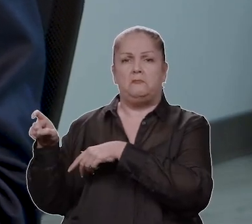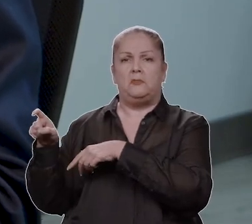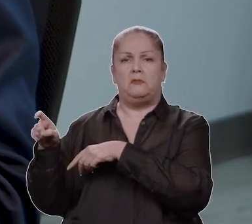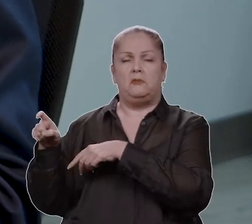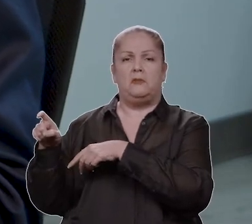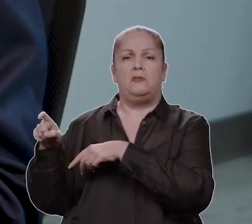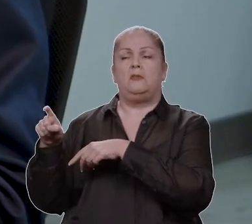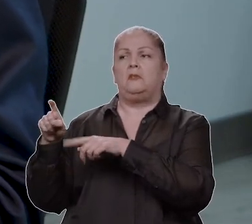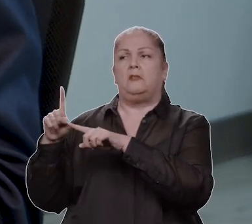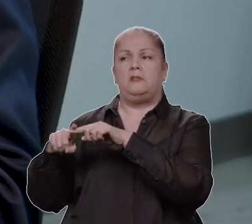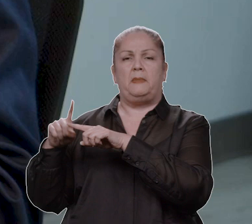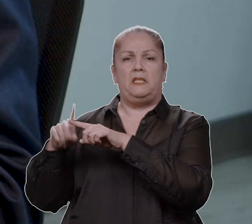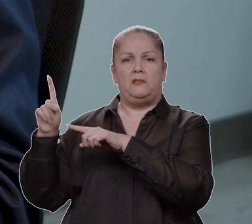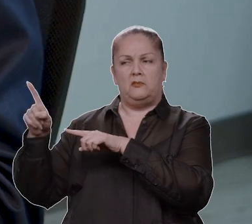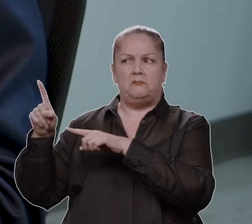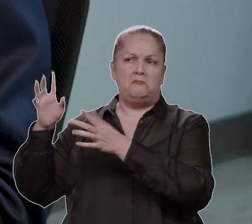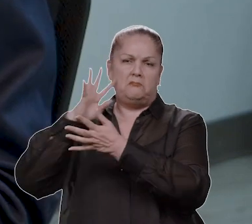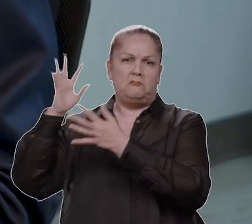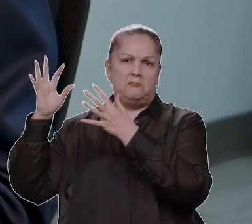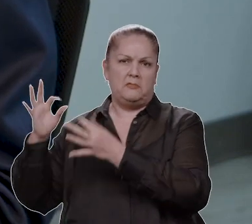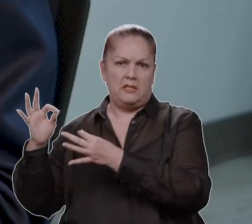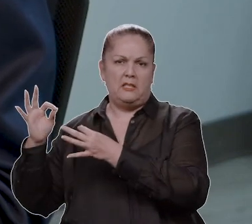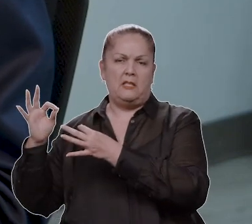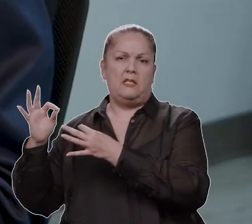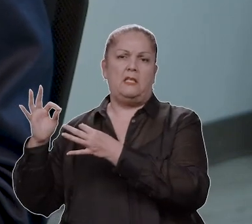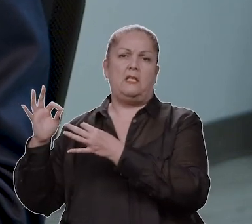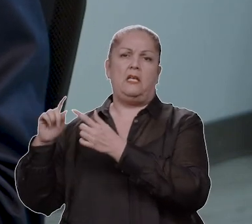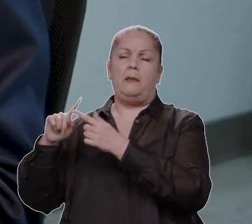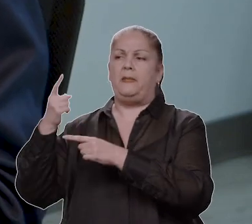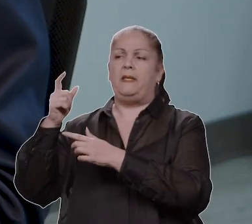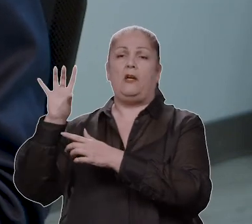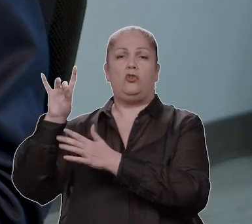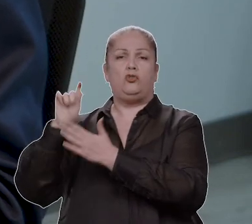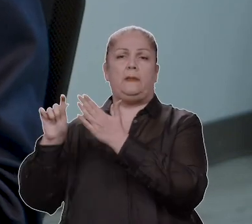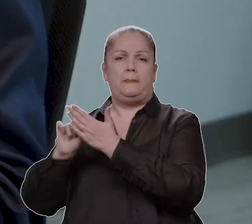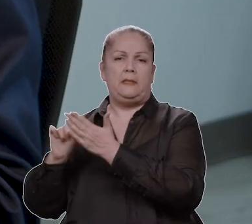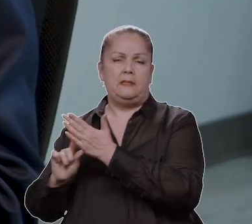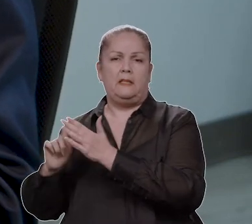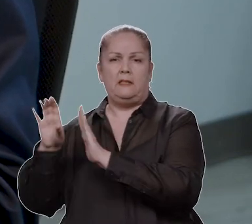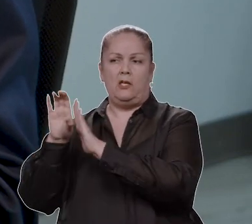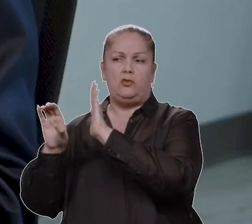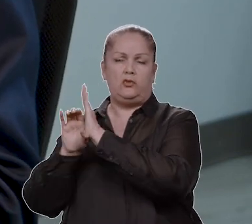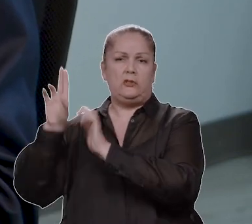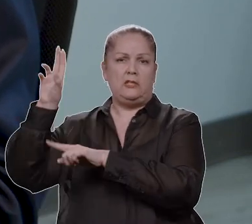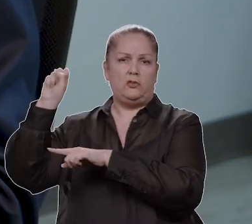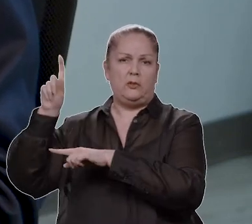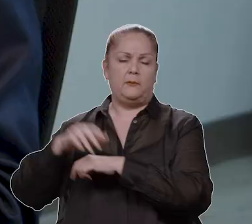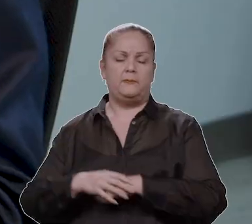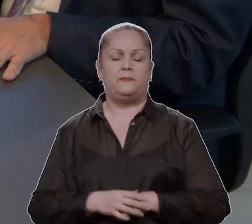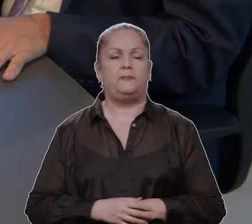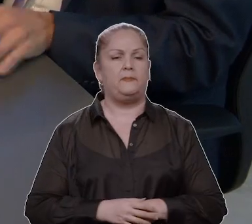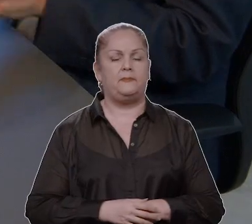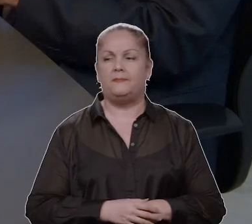bajo el palio de esas disposiciones específicas que están de las primeras 8 enmiendas de la Constitución de Estados